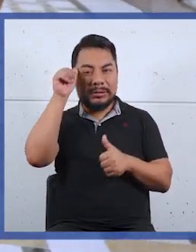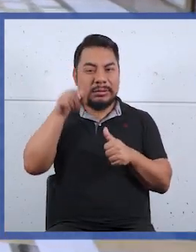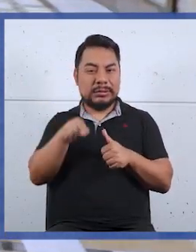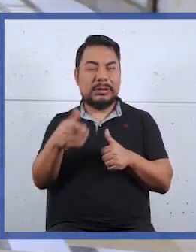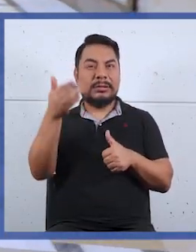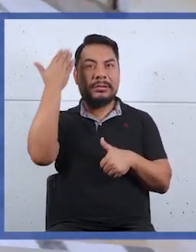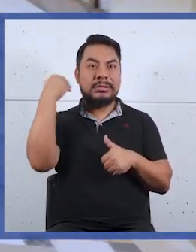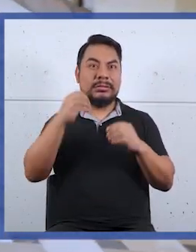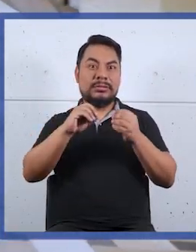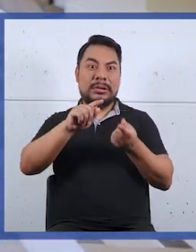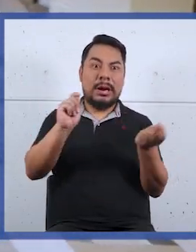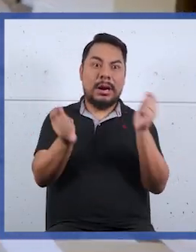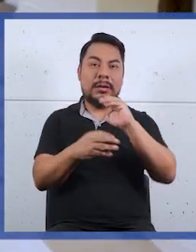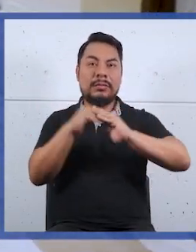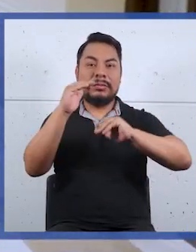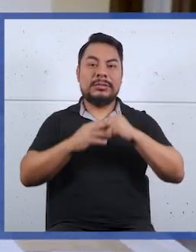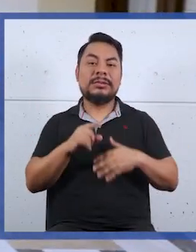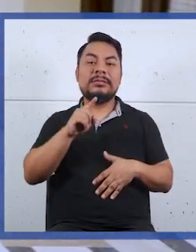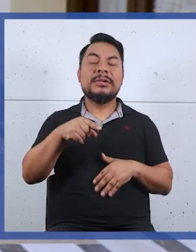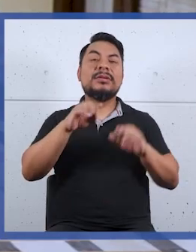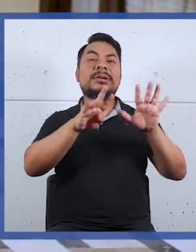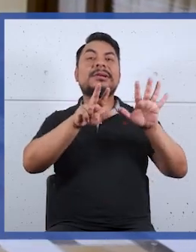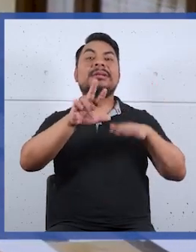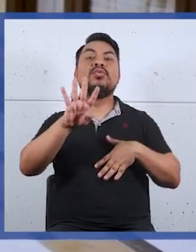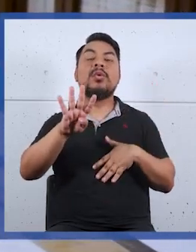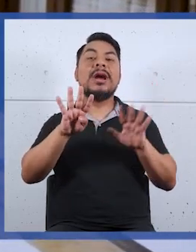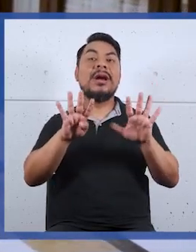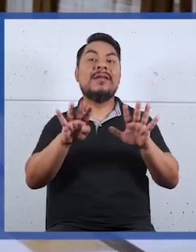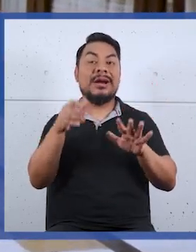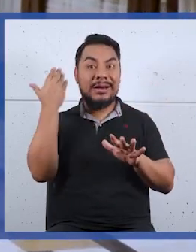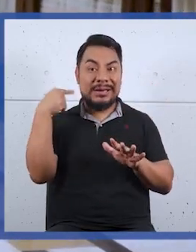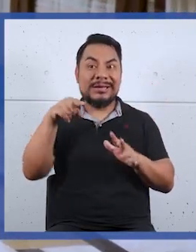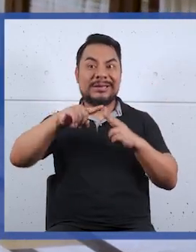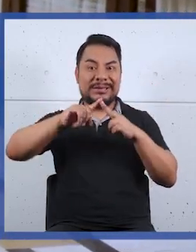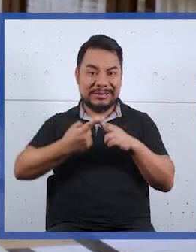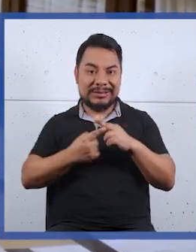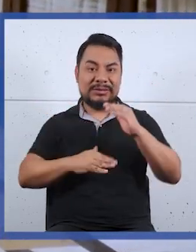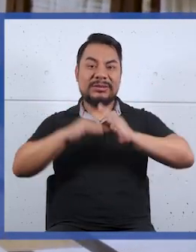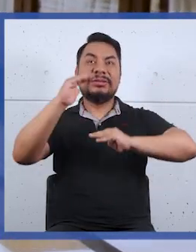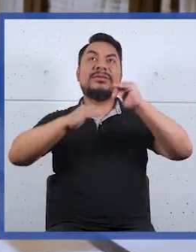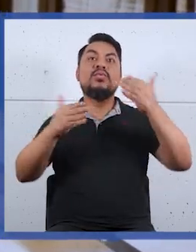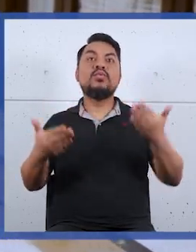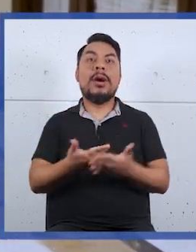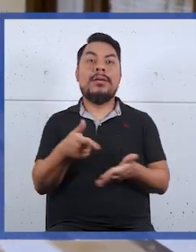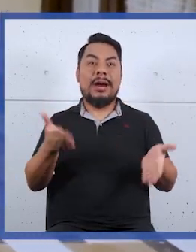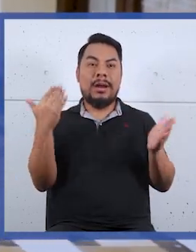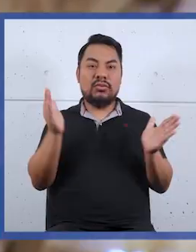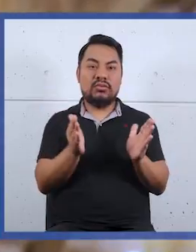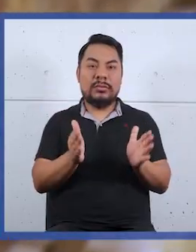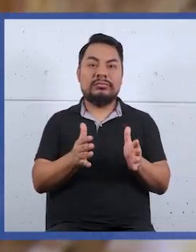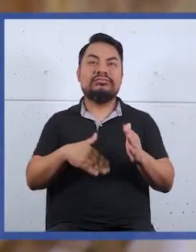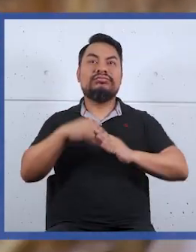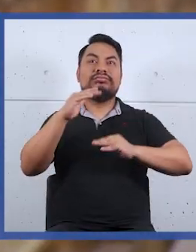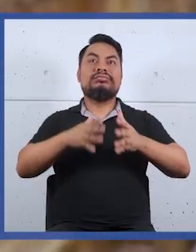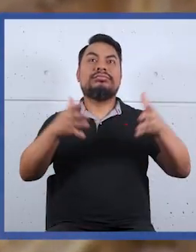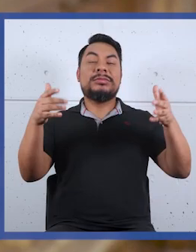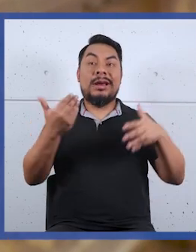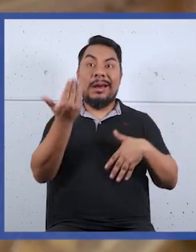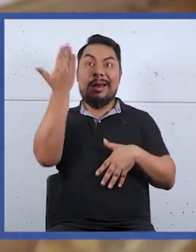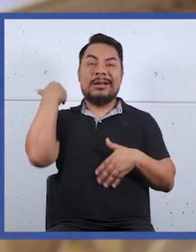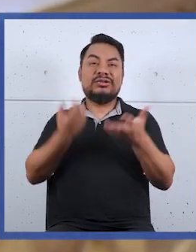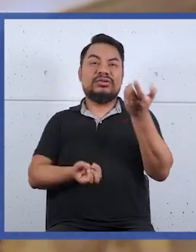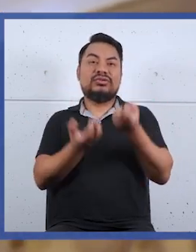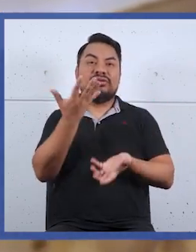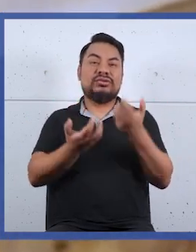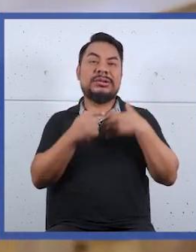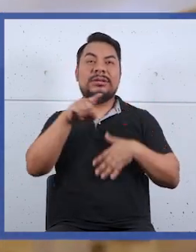1939, imagino que eso habrá sido una reconstrucción. 1939 es la fecha que se da inicio a la construcción de este nuevo Palacio Municipal. Okay. Ya que el anterior